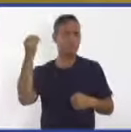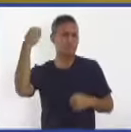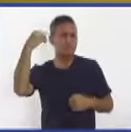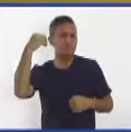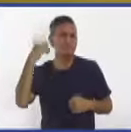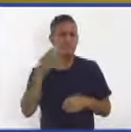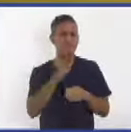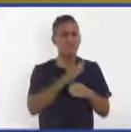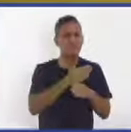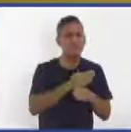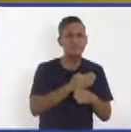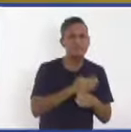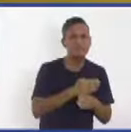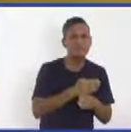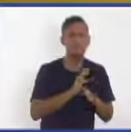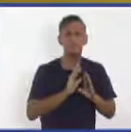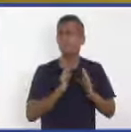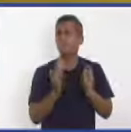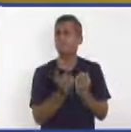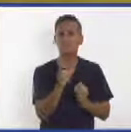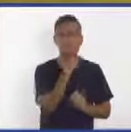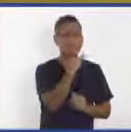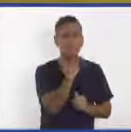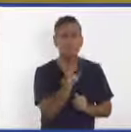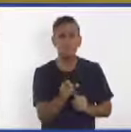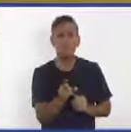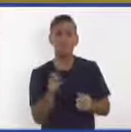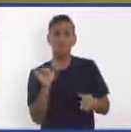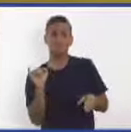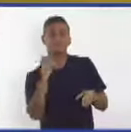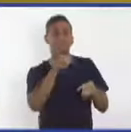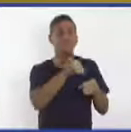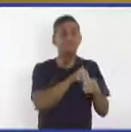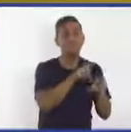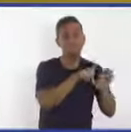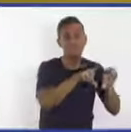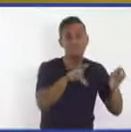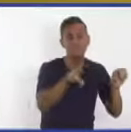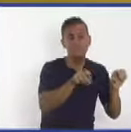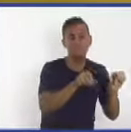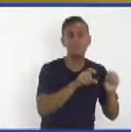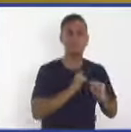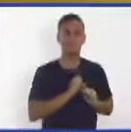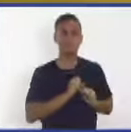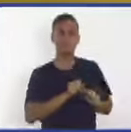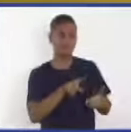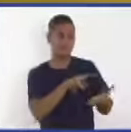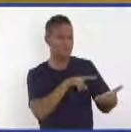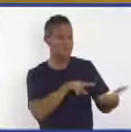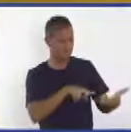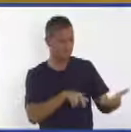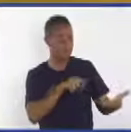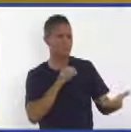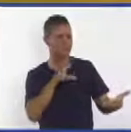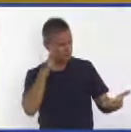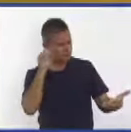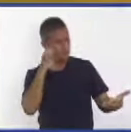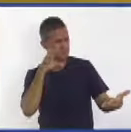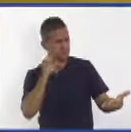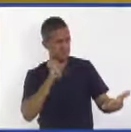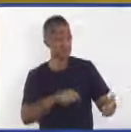vocablos que están en el texto cuya lectura estoy realizando entonces es esencial que